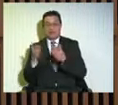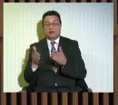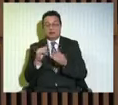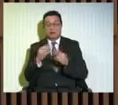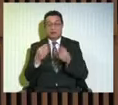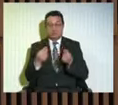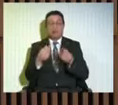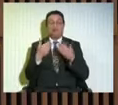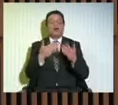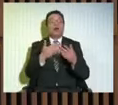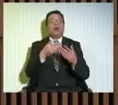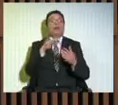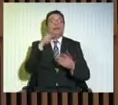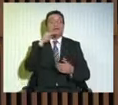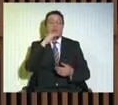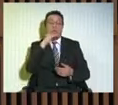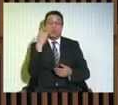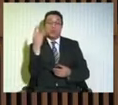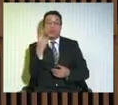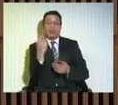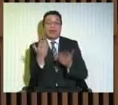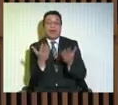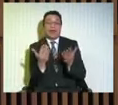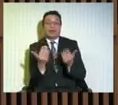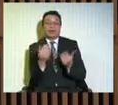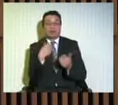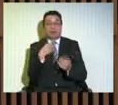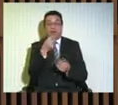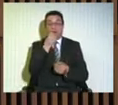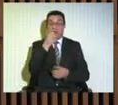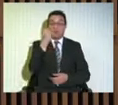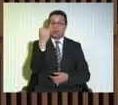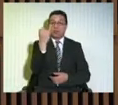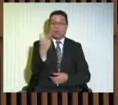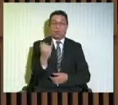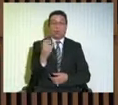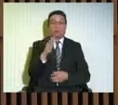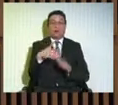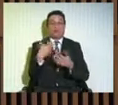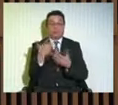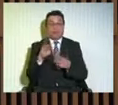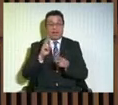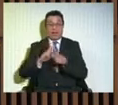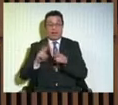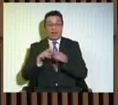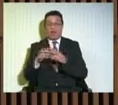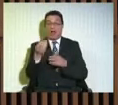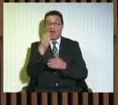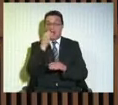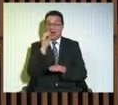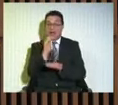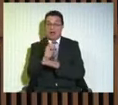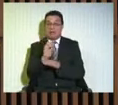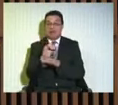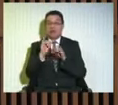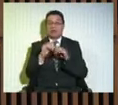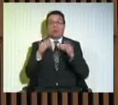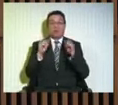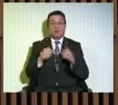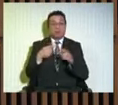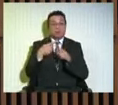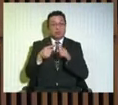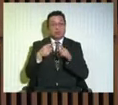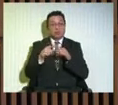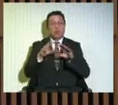satisfacer necesidades urgentes, que eran la desnutrición, que se preparaba alimentos y como podíamos llegábamos, ¿verdad?, con